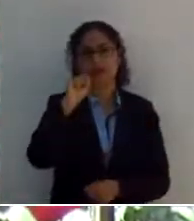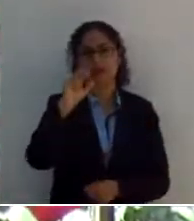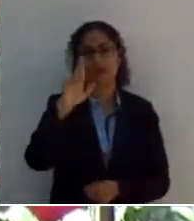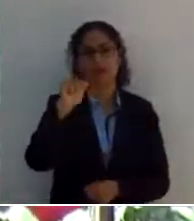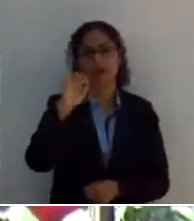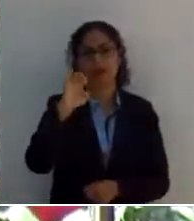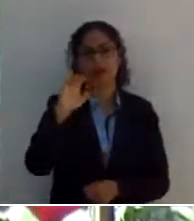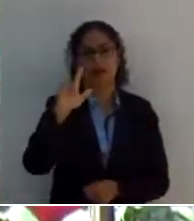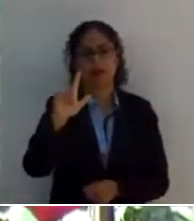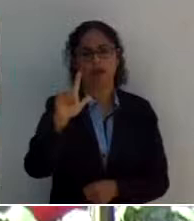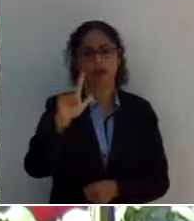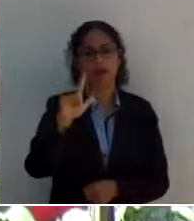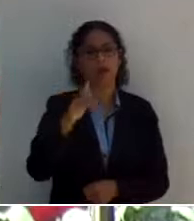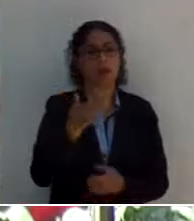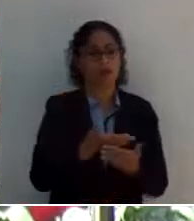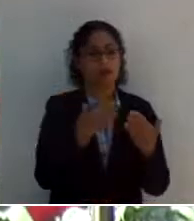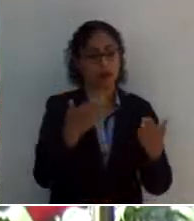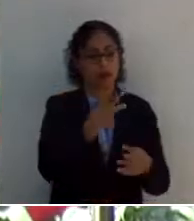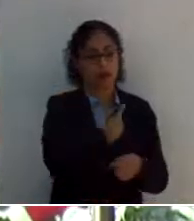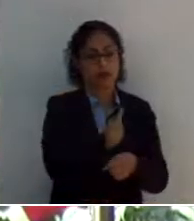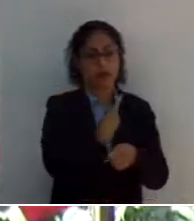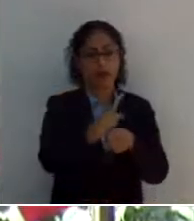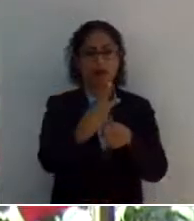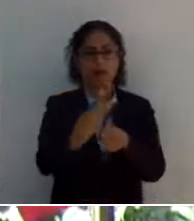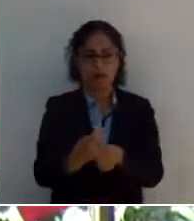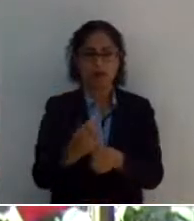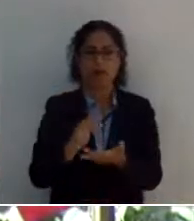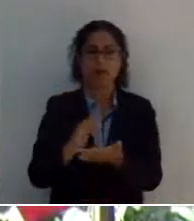por esta invitación para